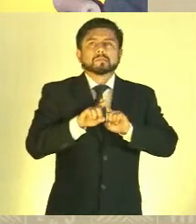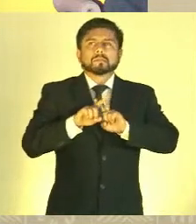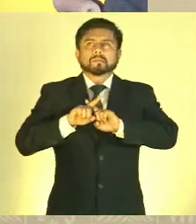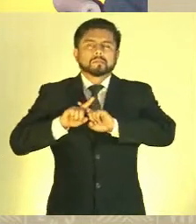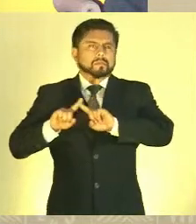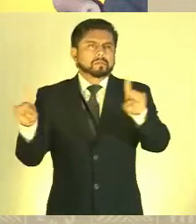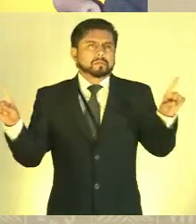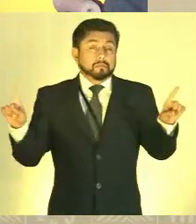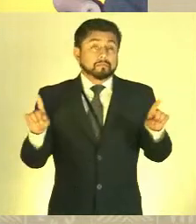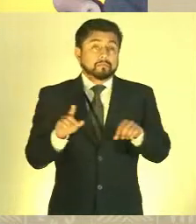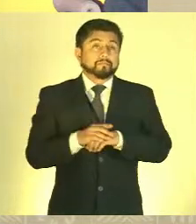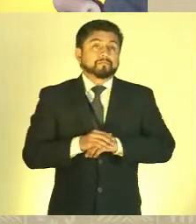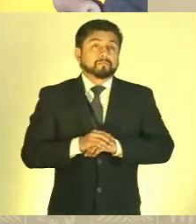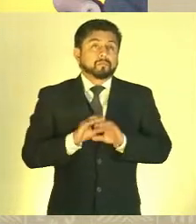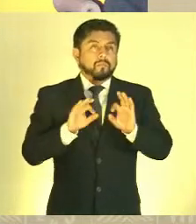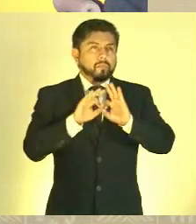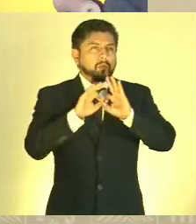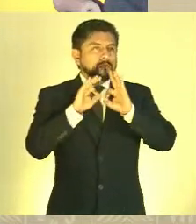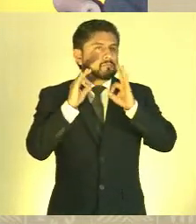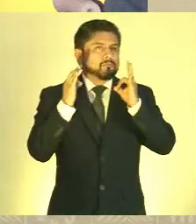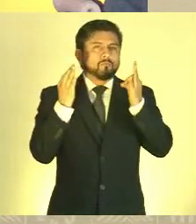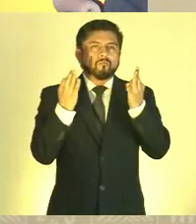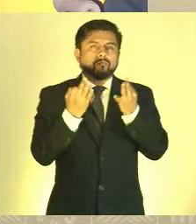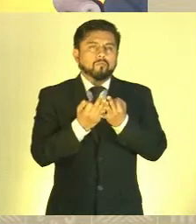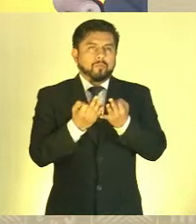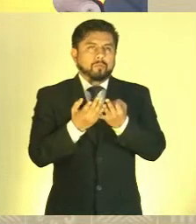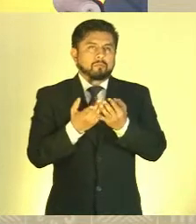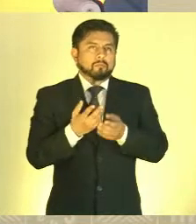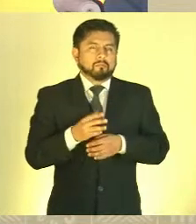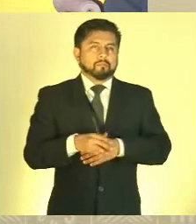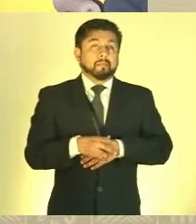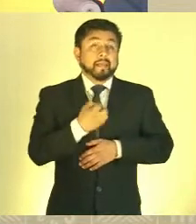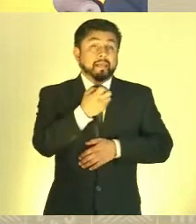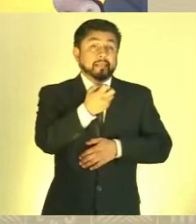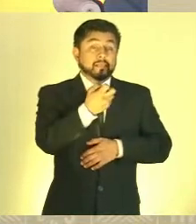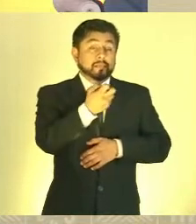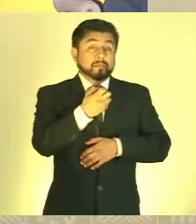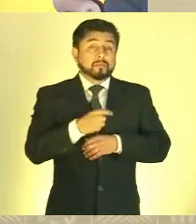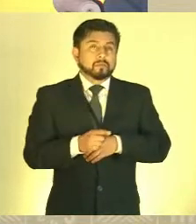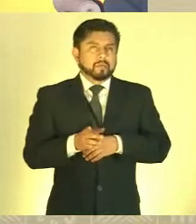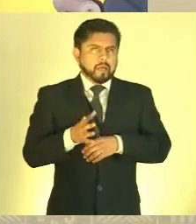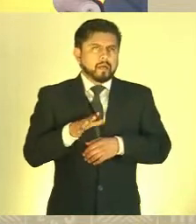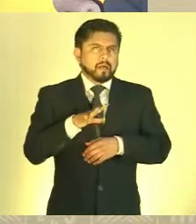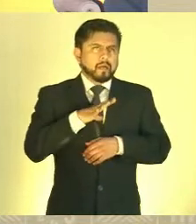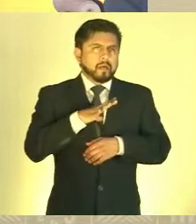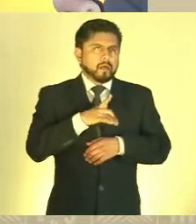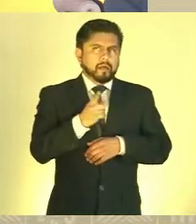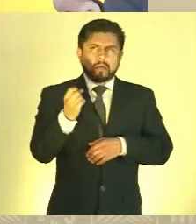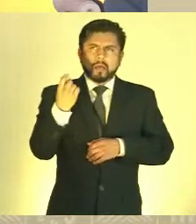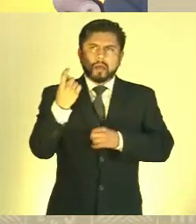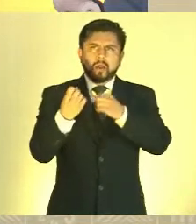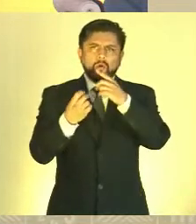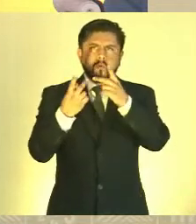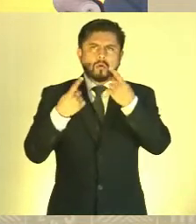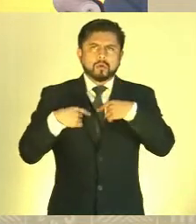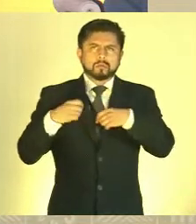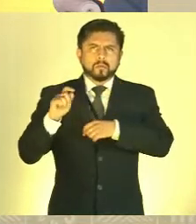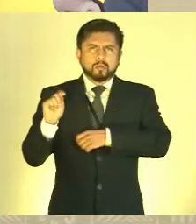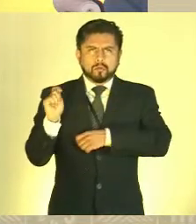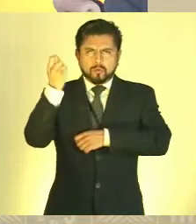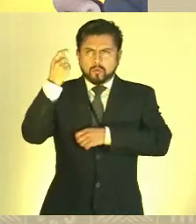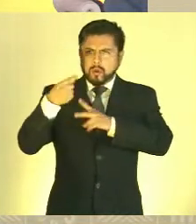otra especie de configuración, que desde luego eso está en los modelos